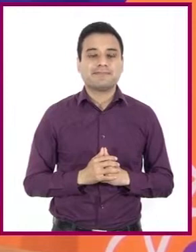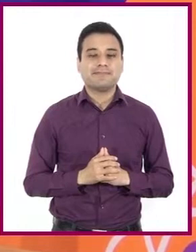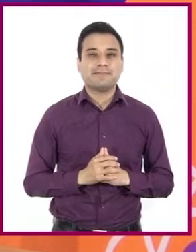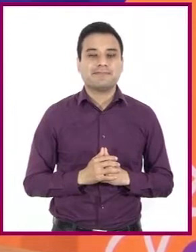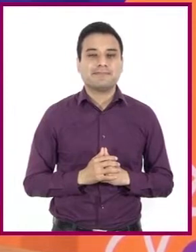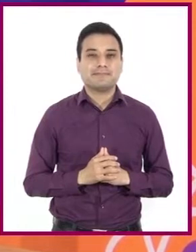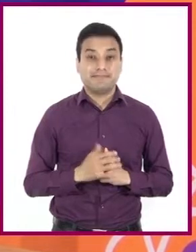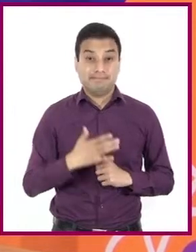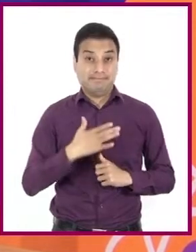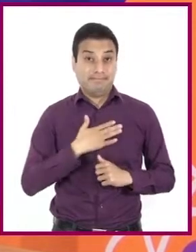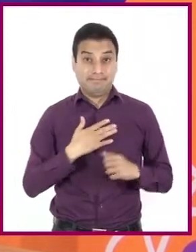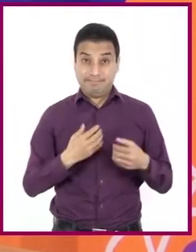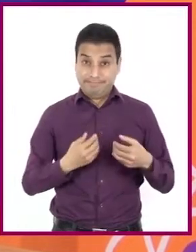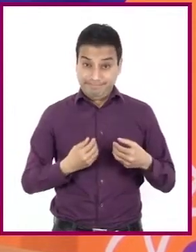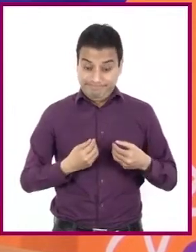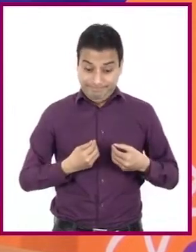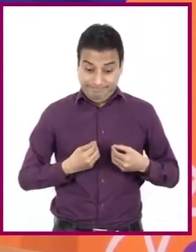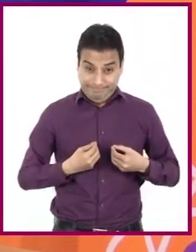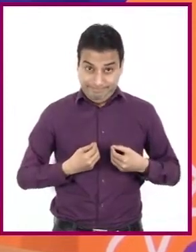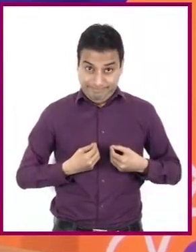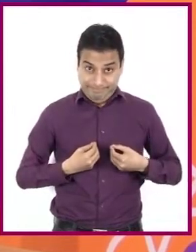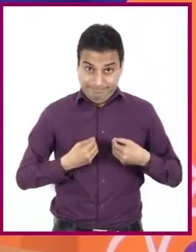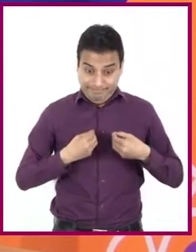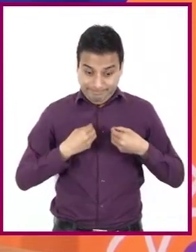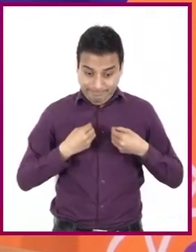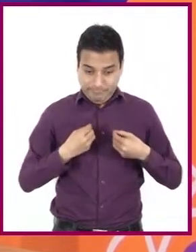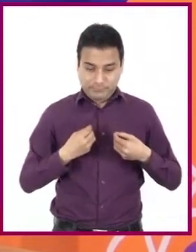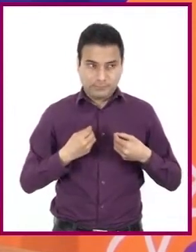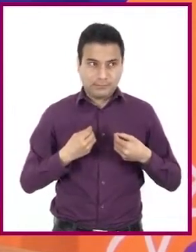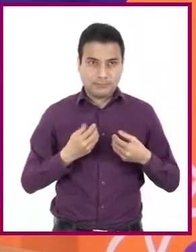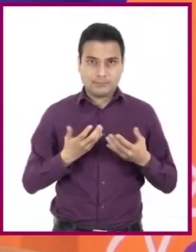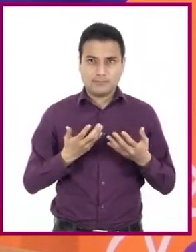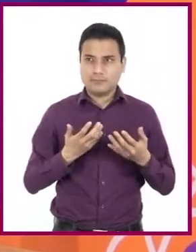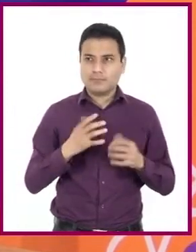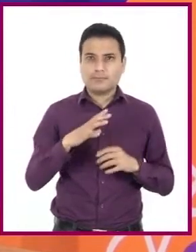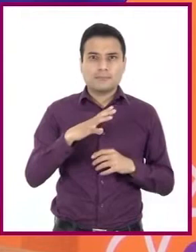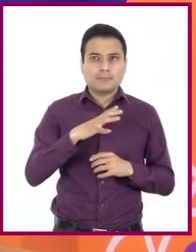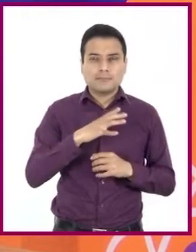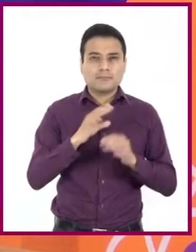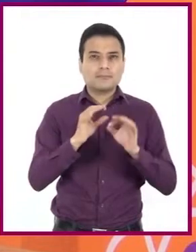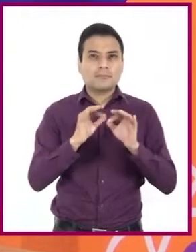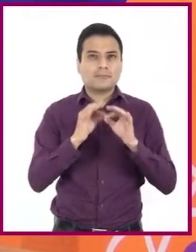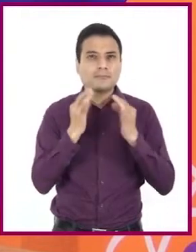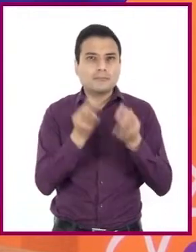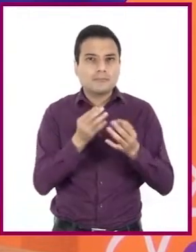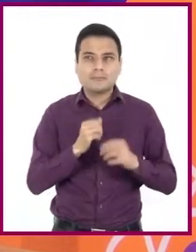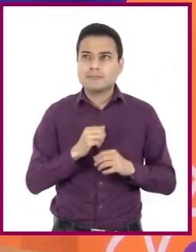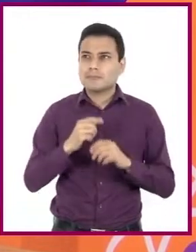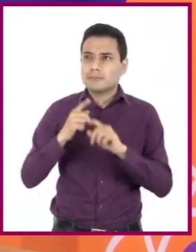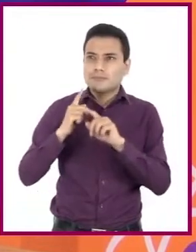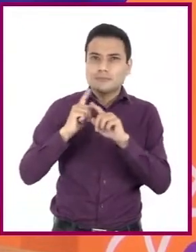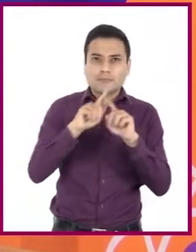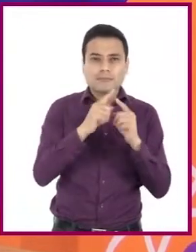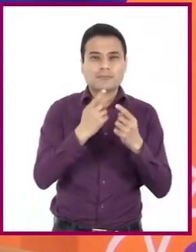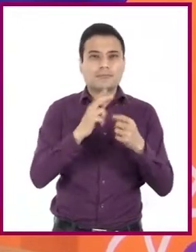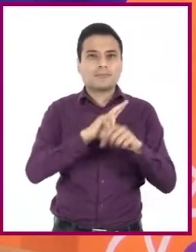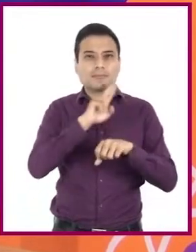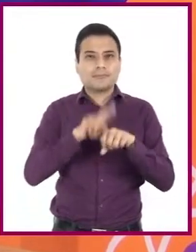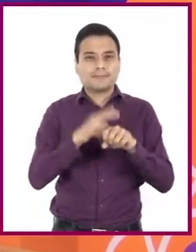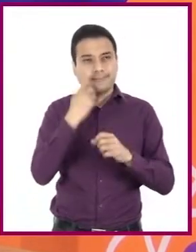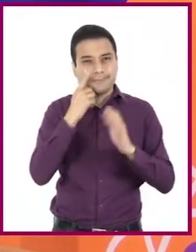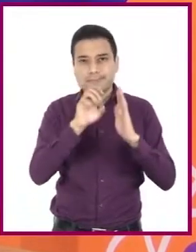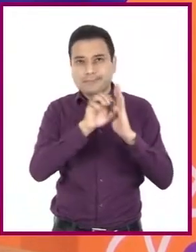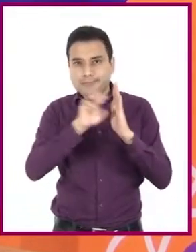Nuestra vida, si miran a su alrededor, se compone de formas, ya sean naturales como una